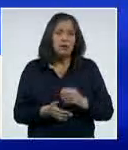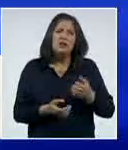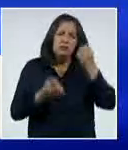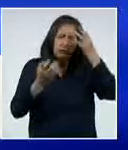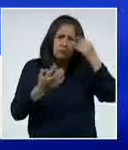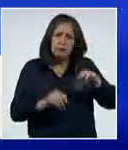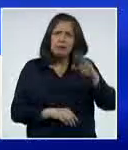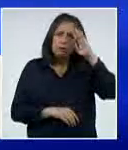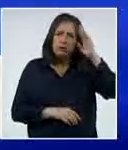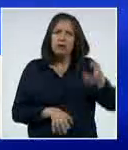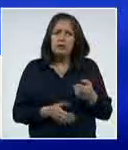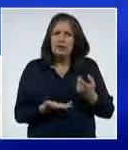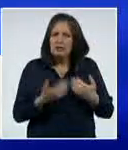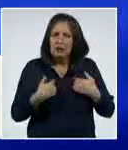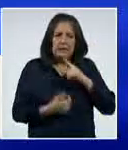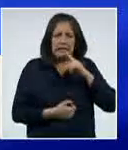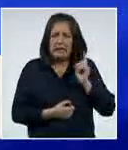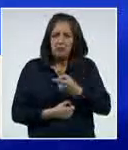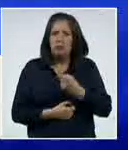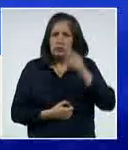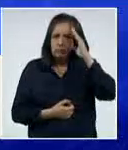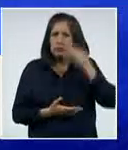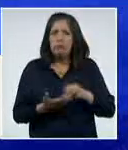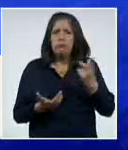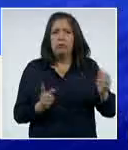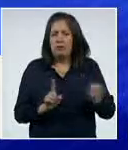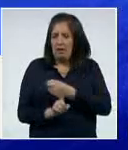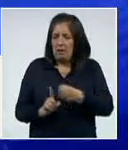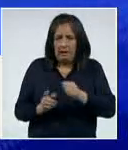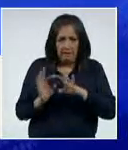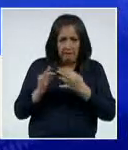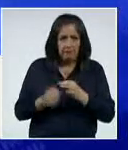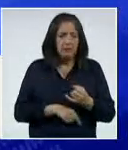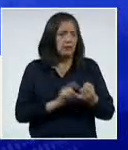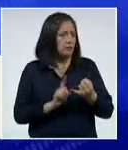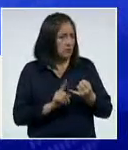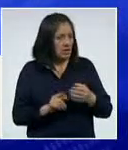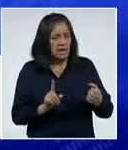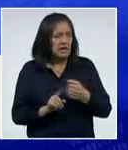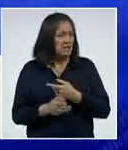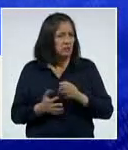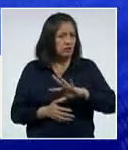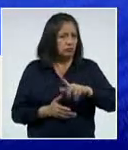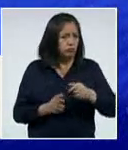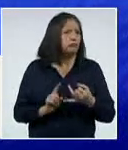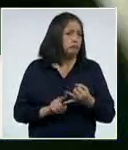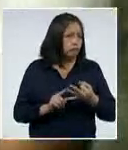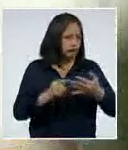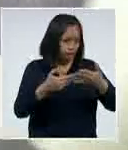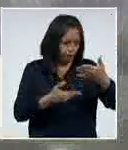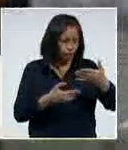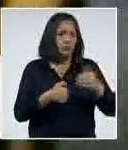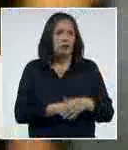la policía, el hombre cuenta con denuncias policiales por violencia familiar, coacción, agresión y hurto agravado.